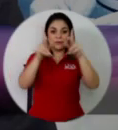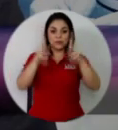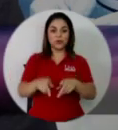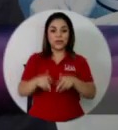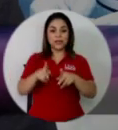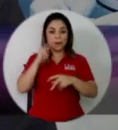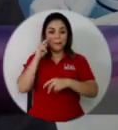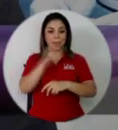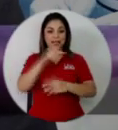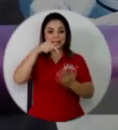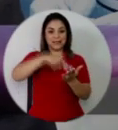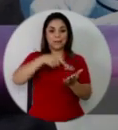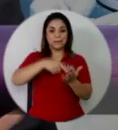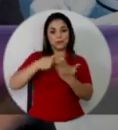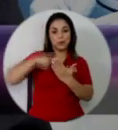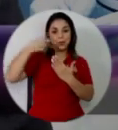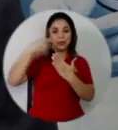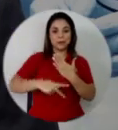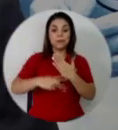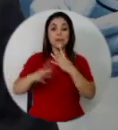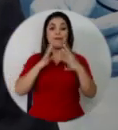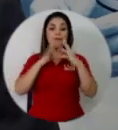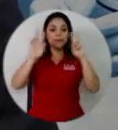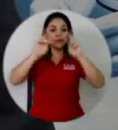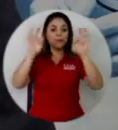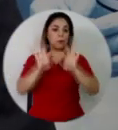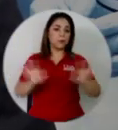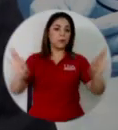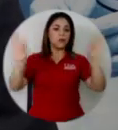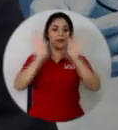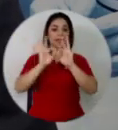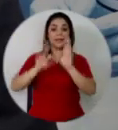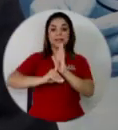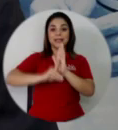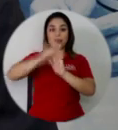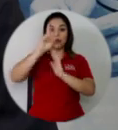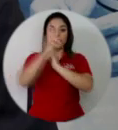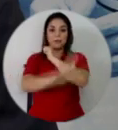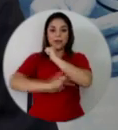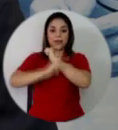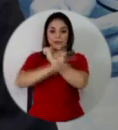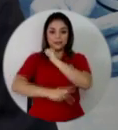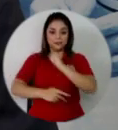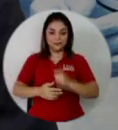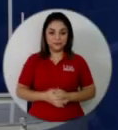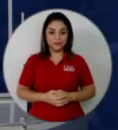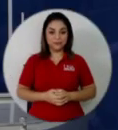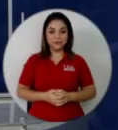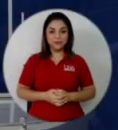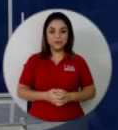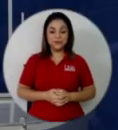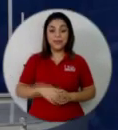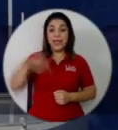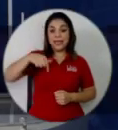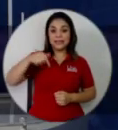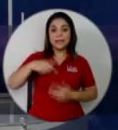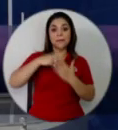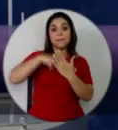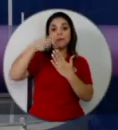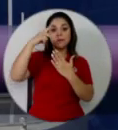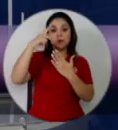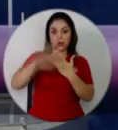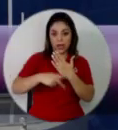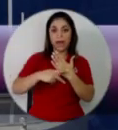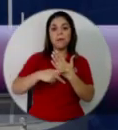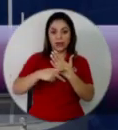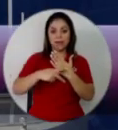dan seguimiento a este programa y para hablar con un tema que es importantísimo para el desarrollo de nuestro país. Este programa se